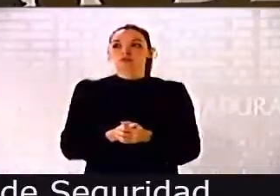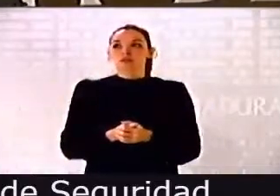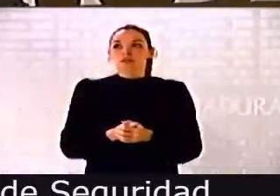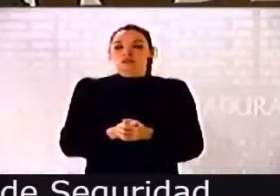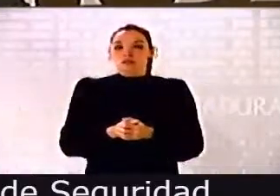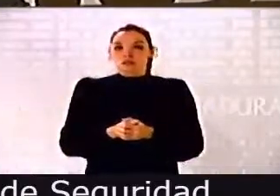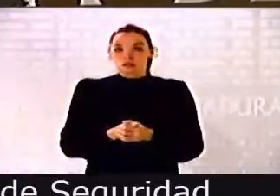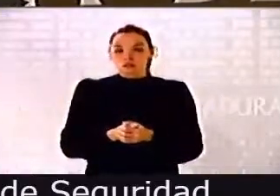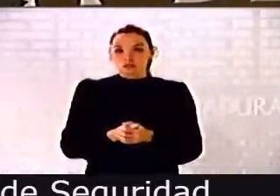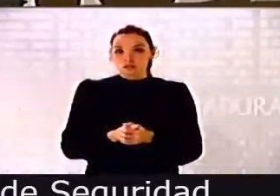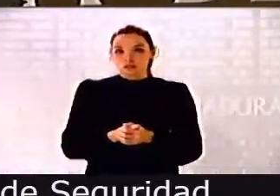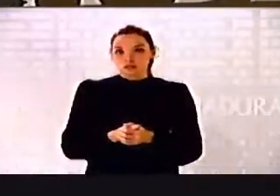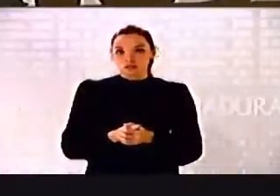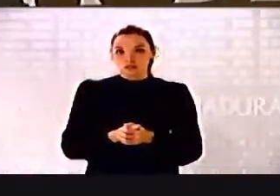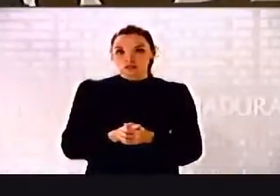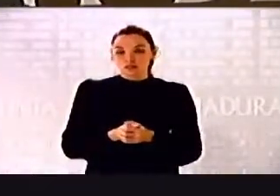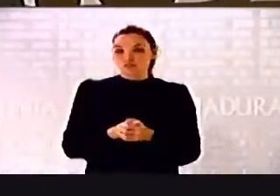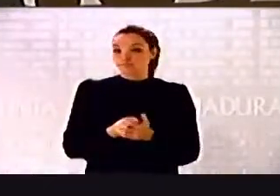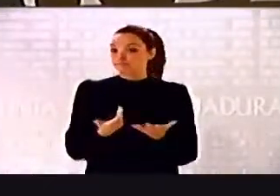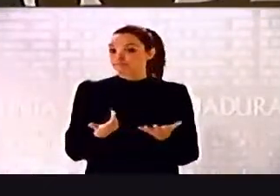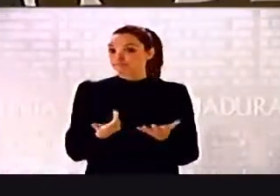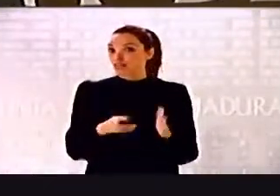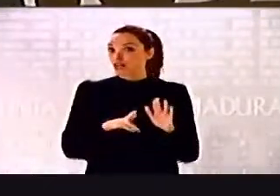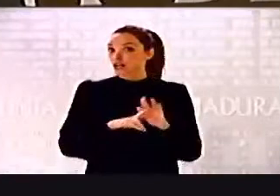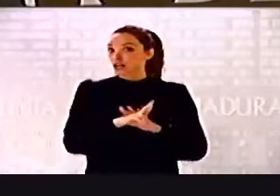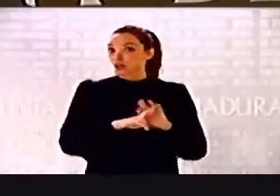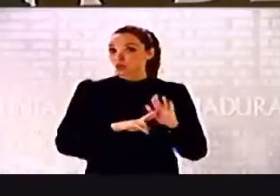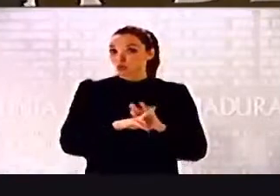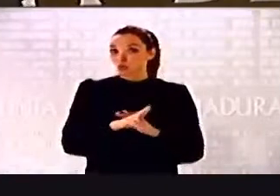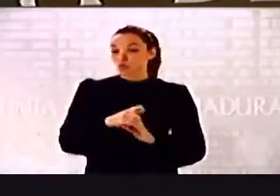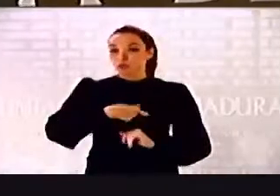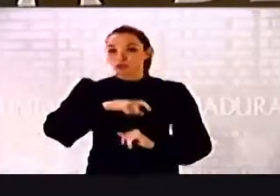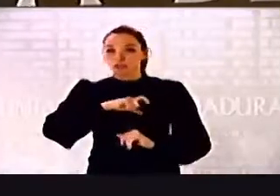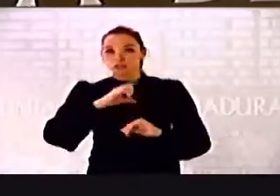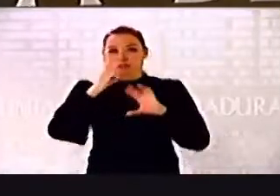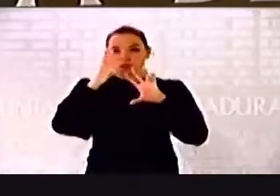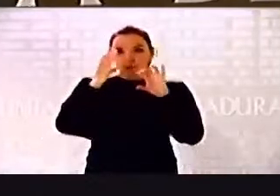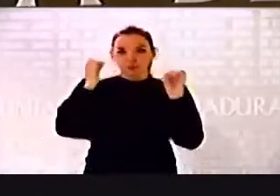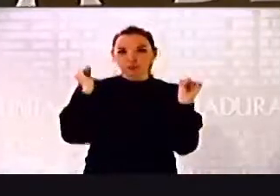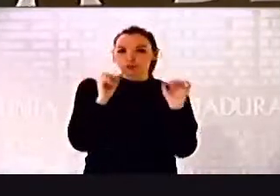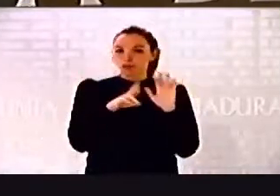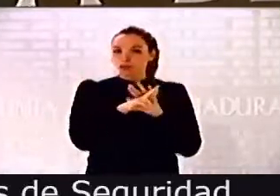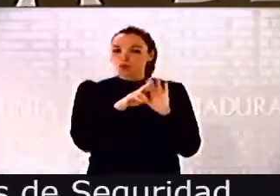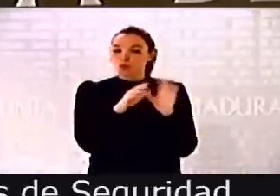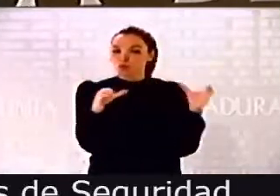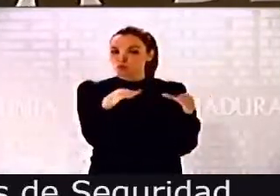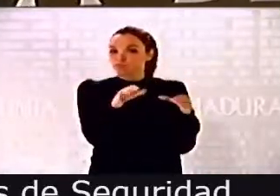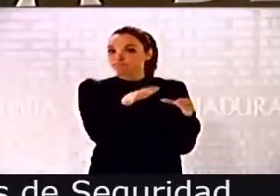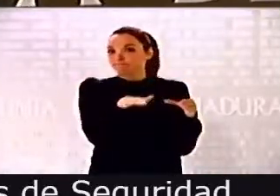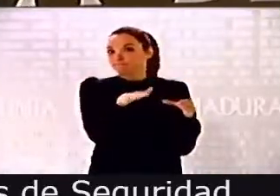Y el número de recursos de los cuerpos y fuerzas de seguridad son limitados.